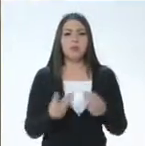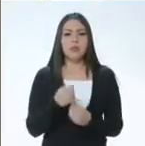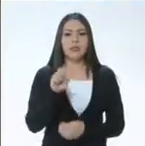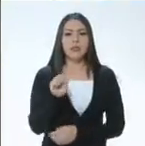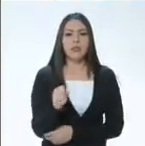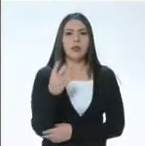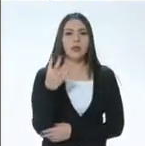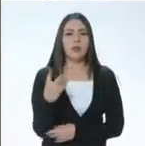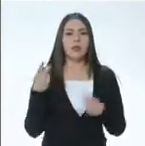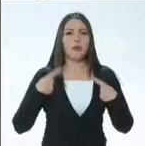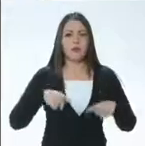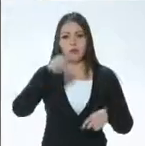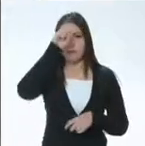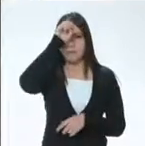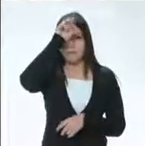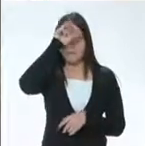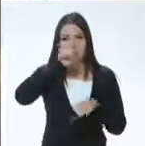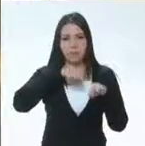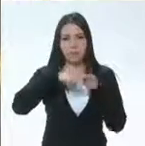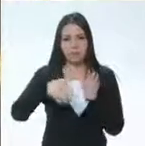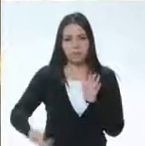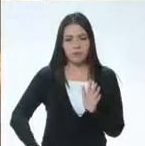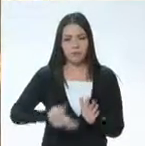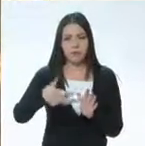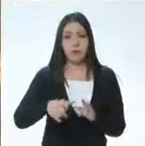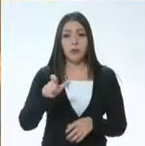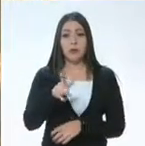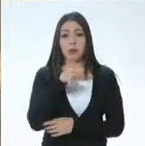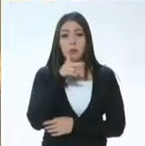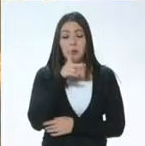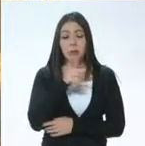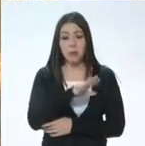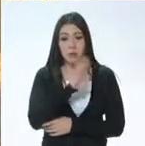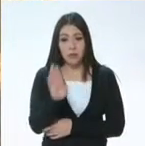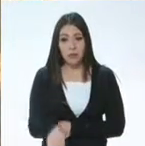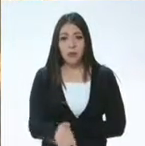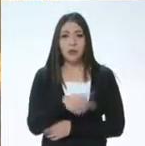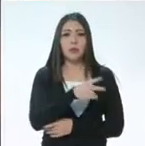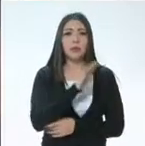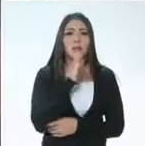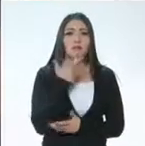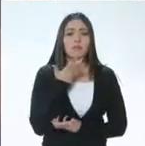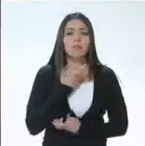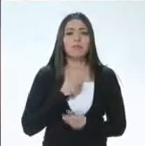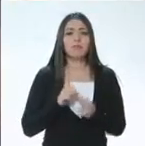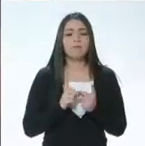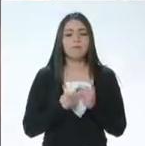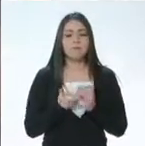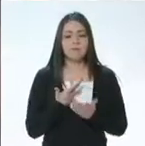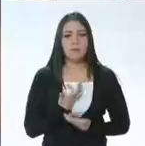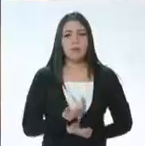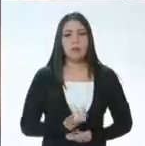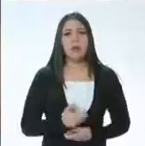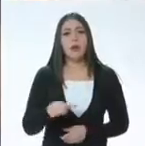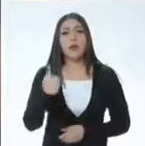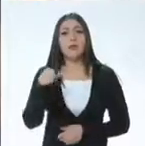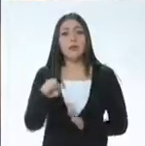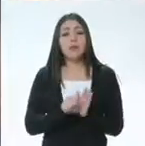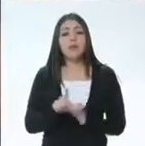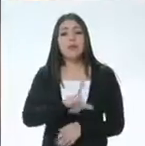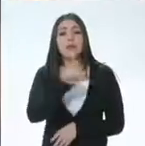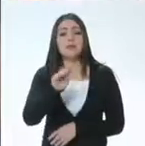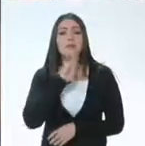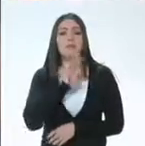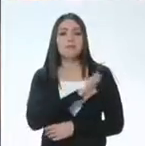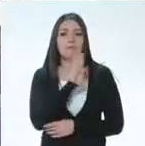mineros. Tras la muerte de su padre, su madre se deprimió y falleció 11 meses después. Para él y sus hermanos, estos